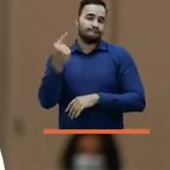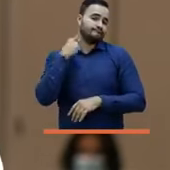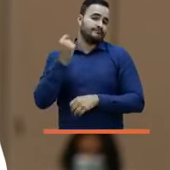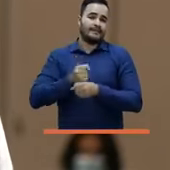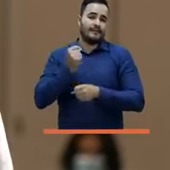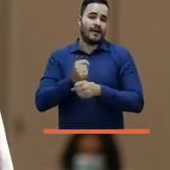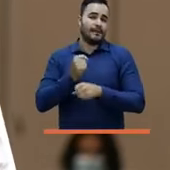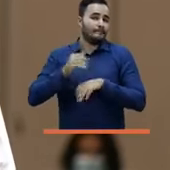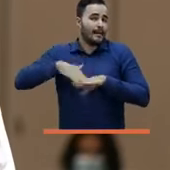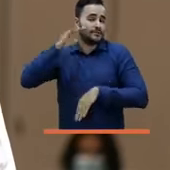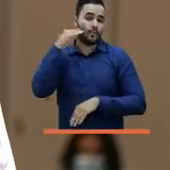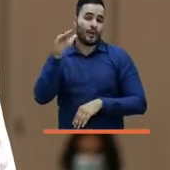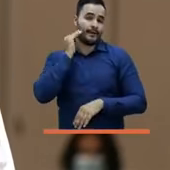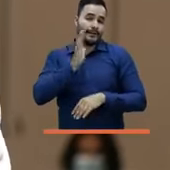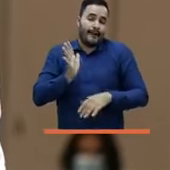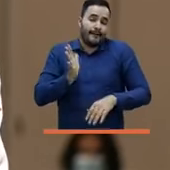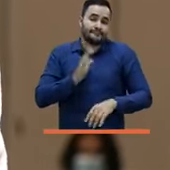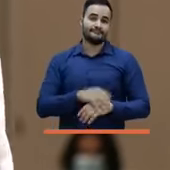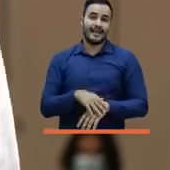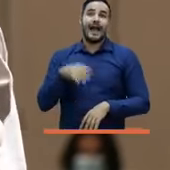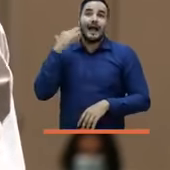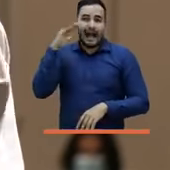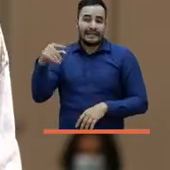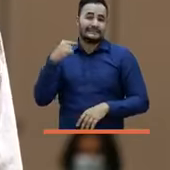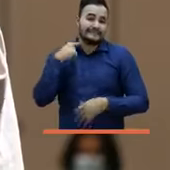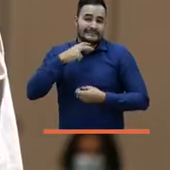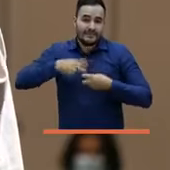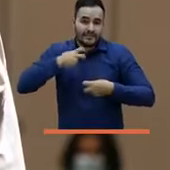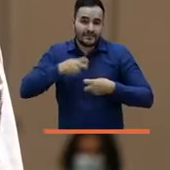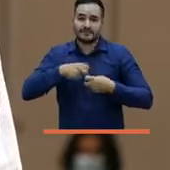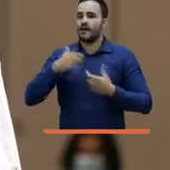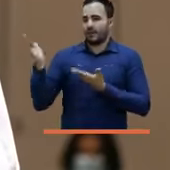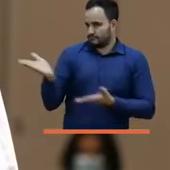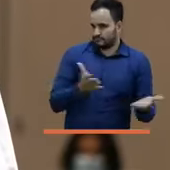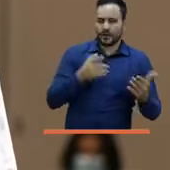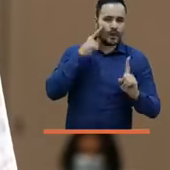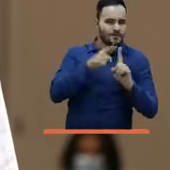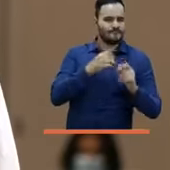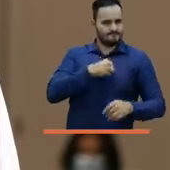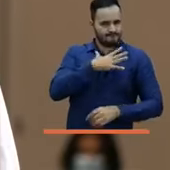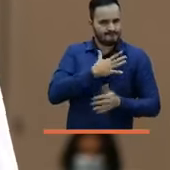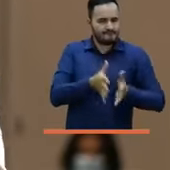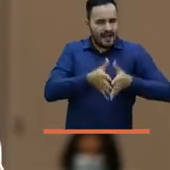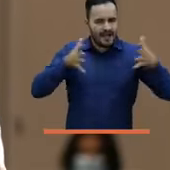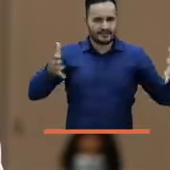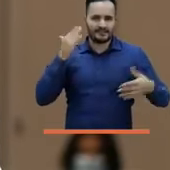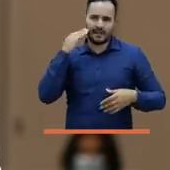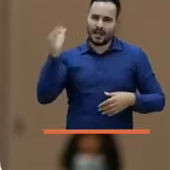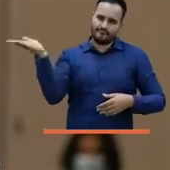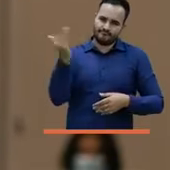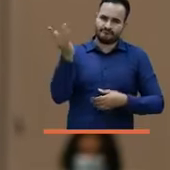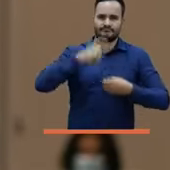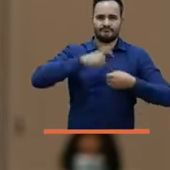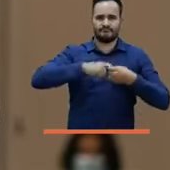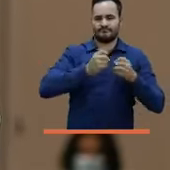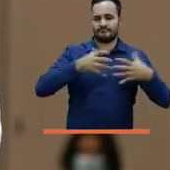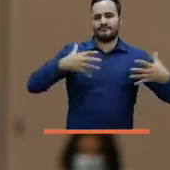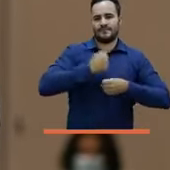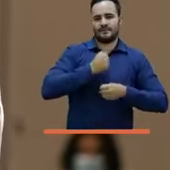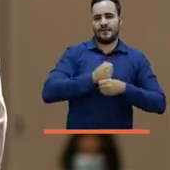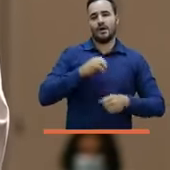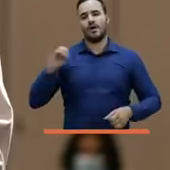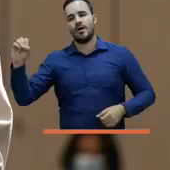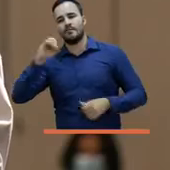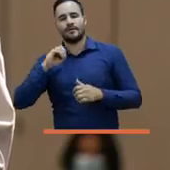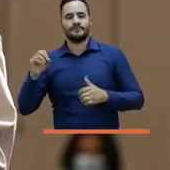así de simple en toda nuestra acción afirmativa es emplear más mujeres que hombres y con eso contribuimos pero pues estoy hablando